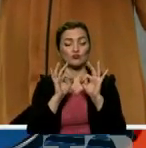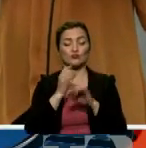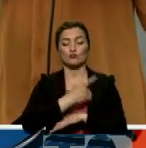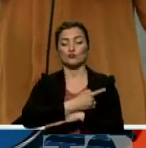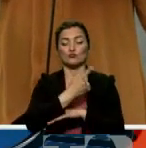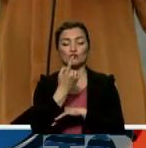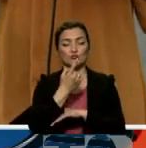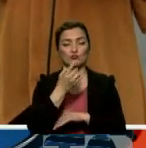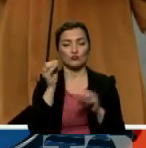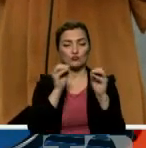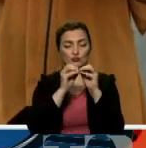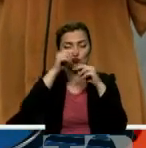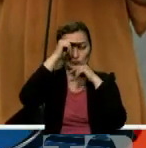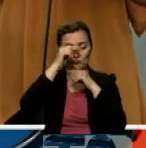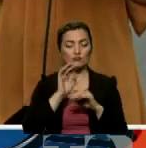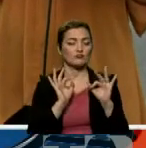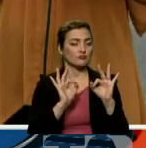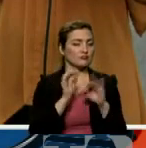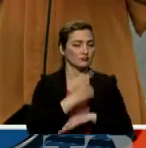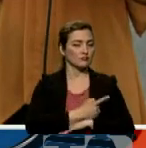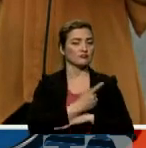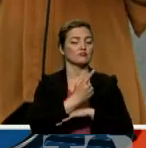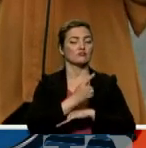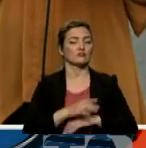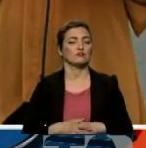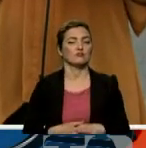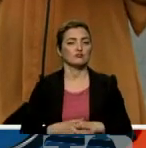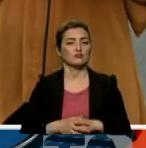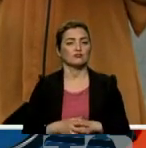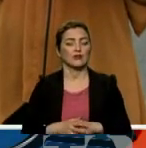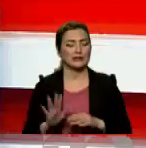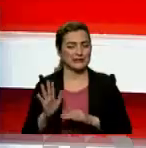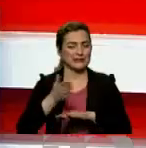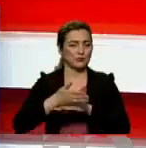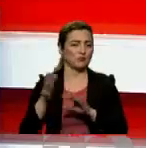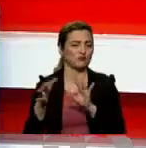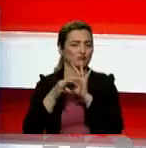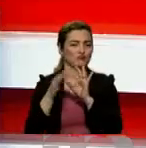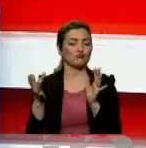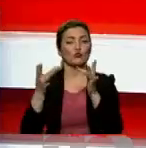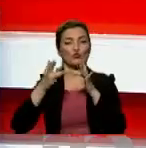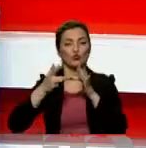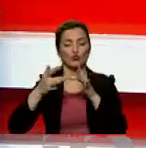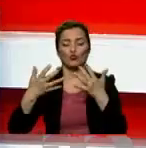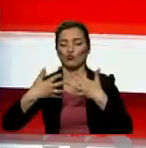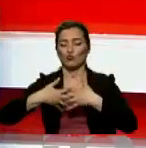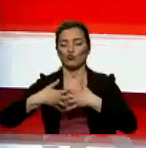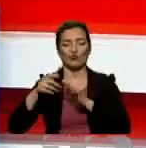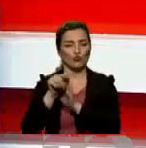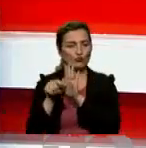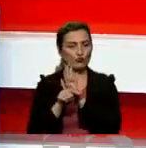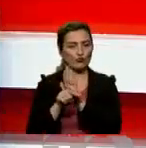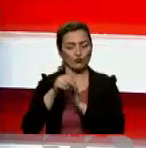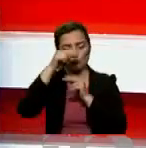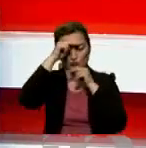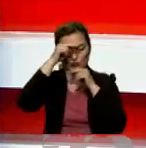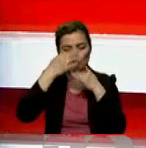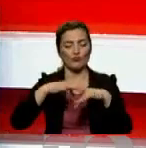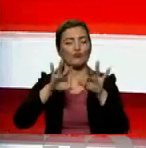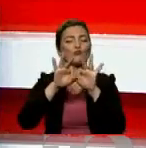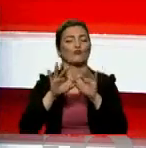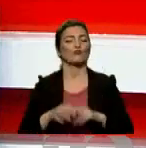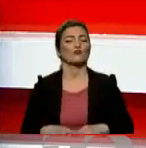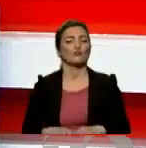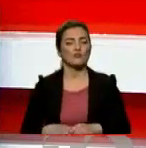excelente día. Un excelente día también para ti, Dani. Si la situación lo amerita, nuevamente estaremos en vivo para conocer detalles de esta noticia que se